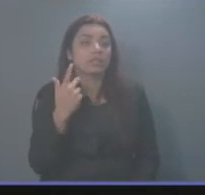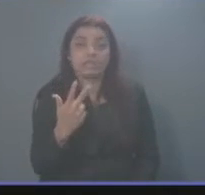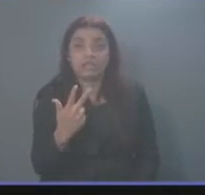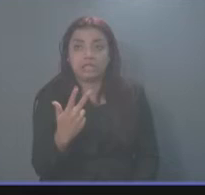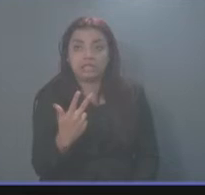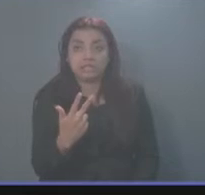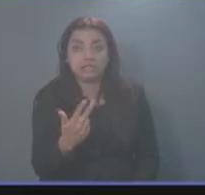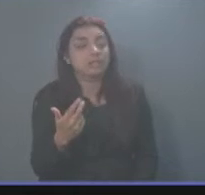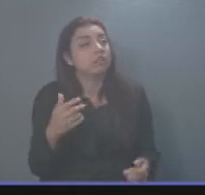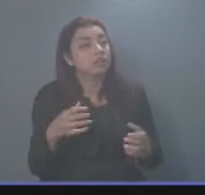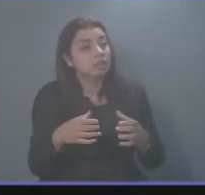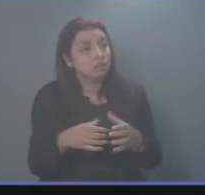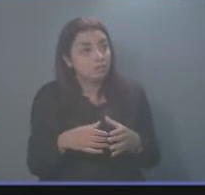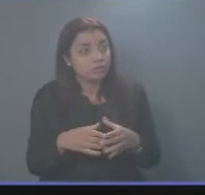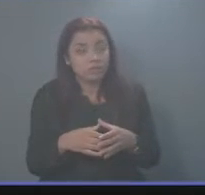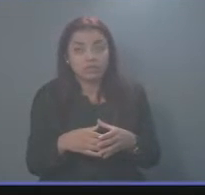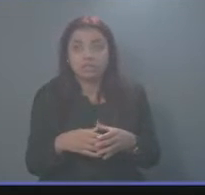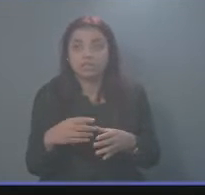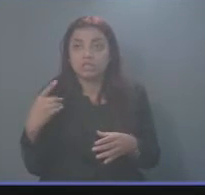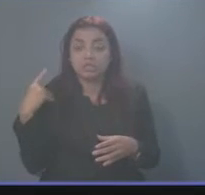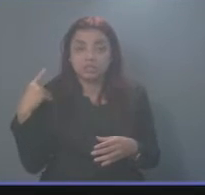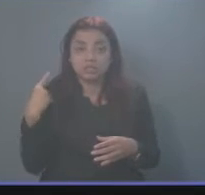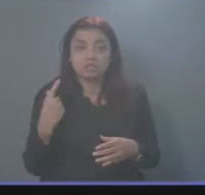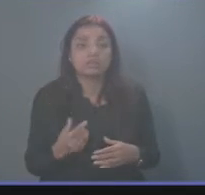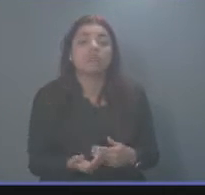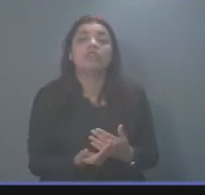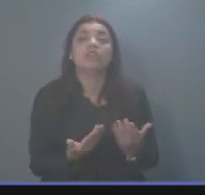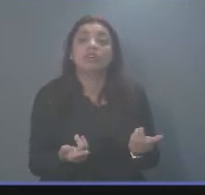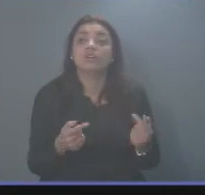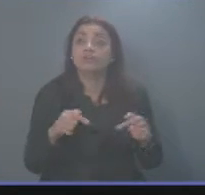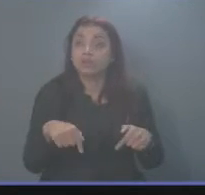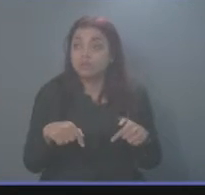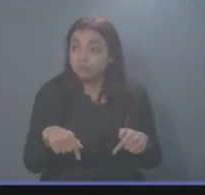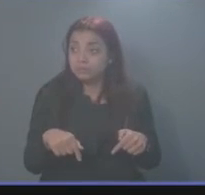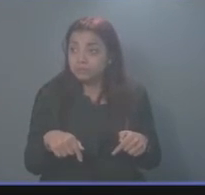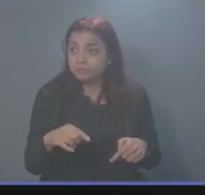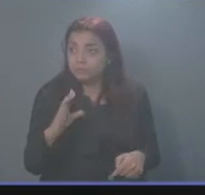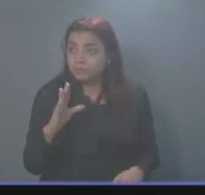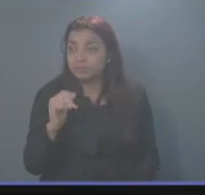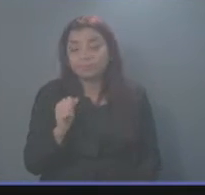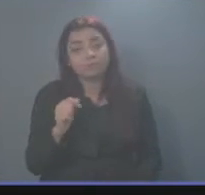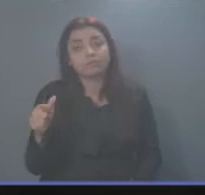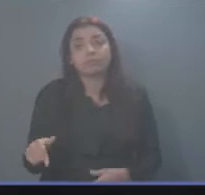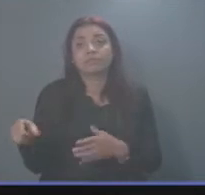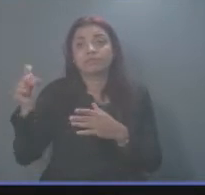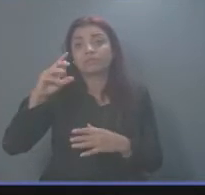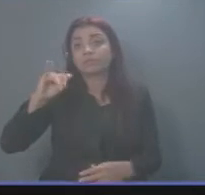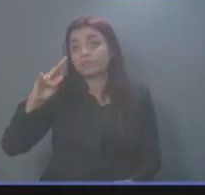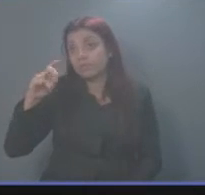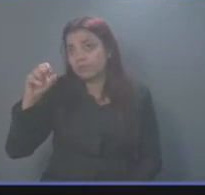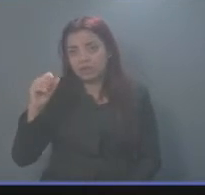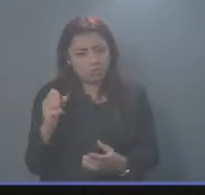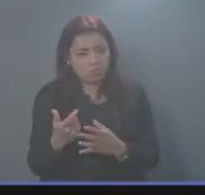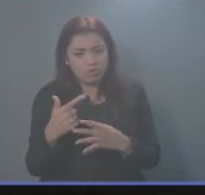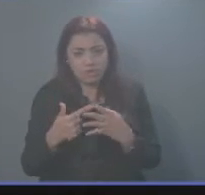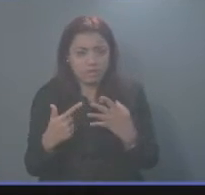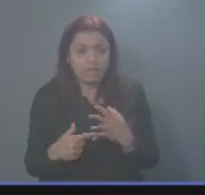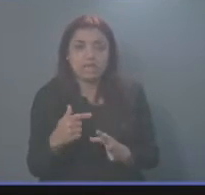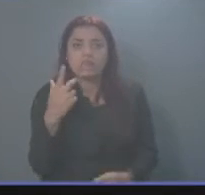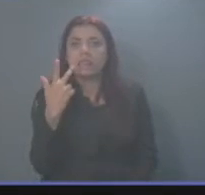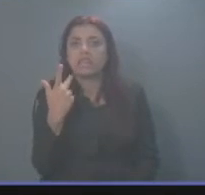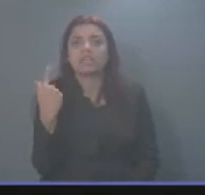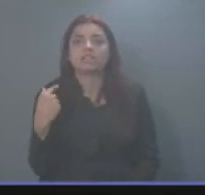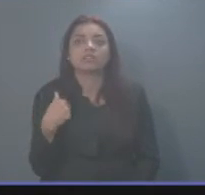dentro del comité directivo. Ahora, el INDES va a tener con la nueva ley nada más